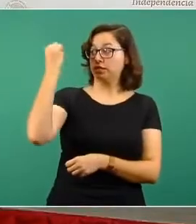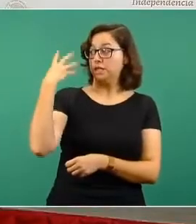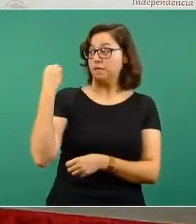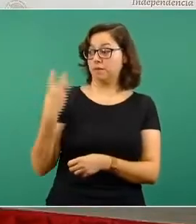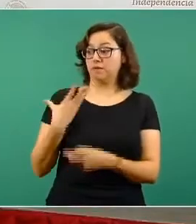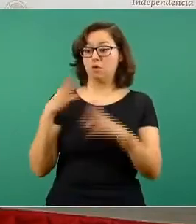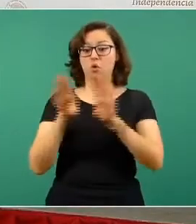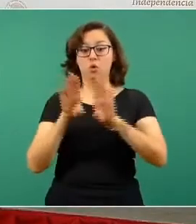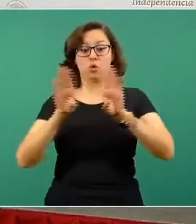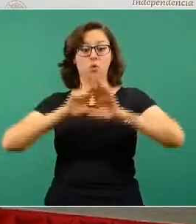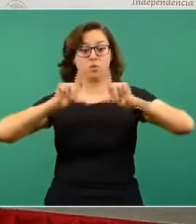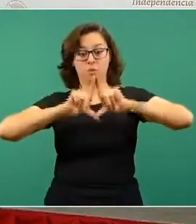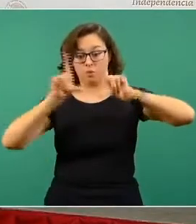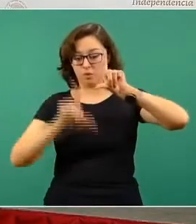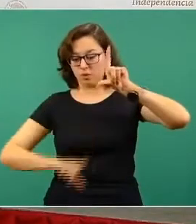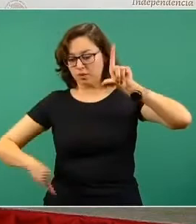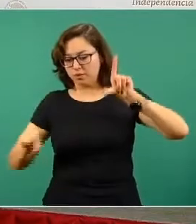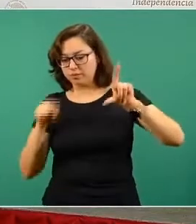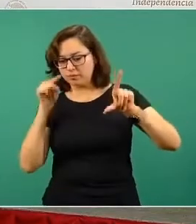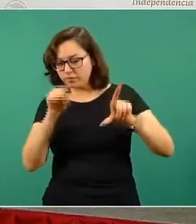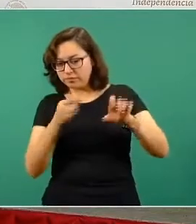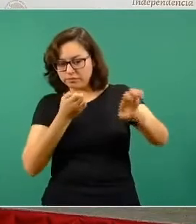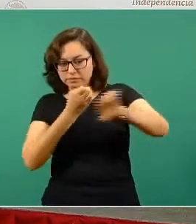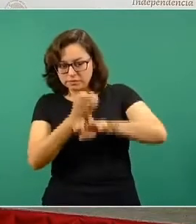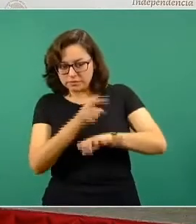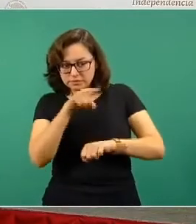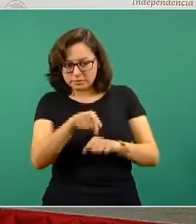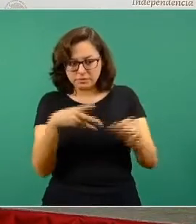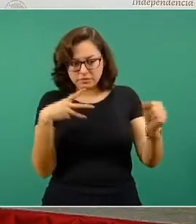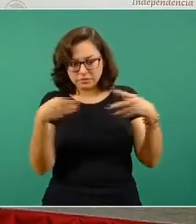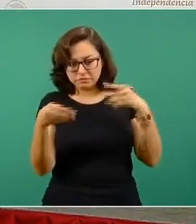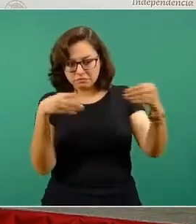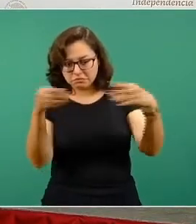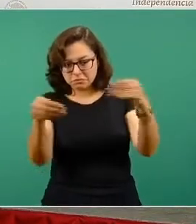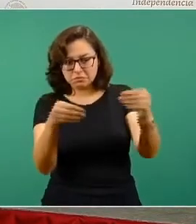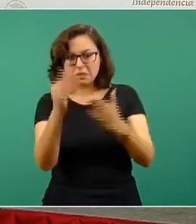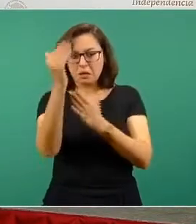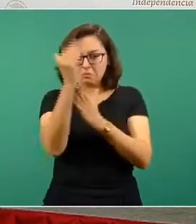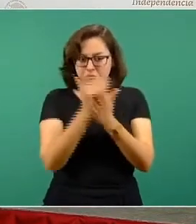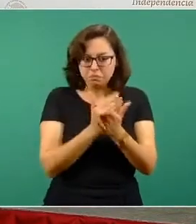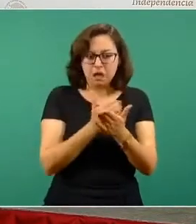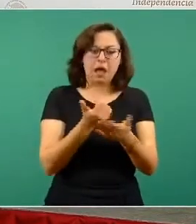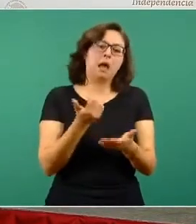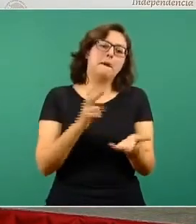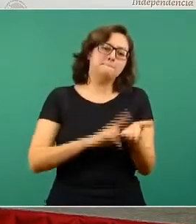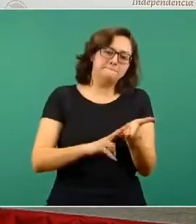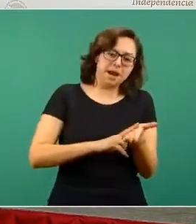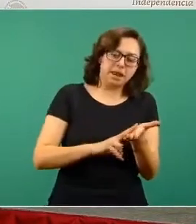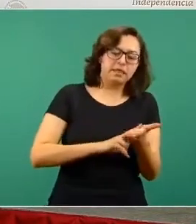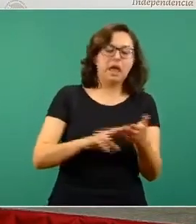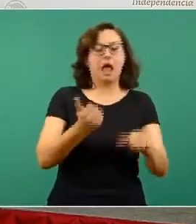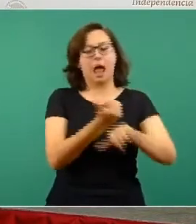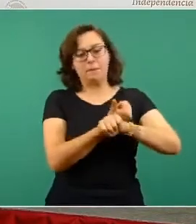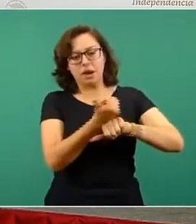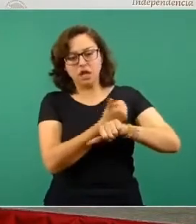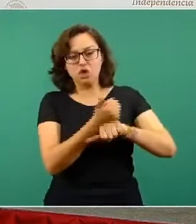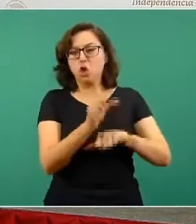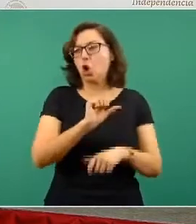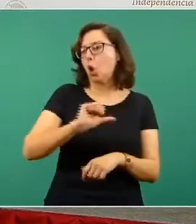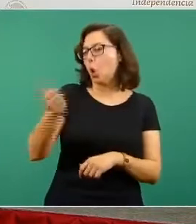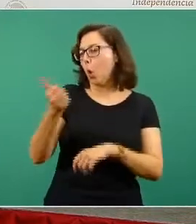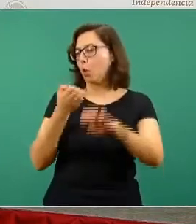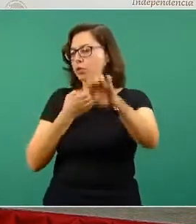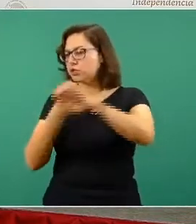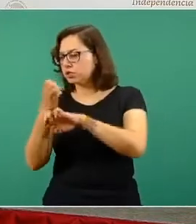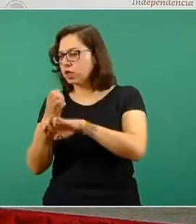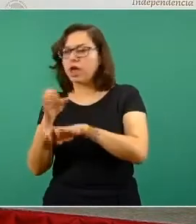que una entidad está con un nivel de riesgo obviamente bajo en verde o en amarillo, que otra entidad pudiera estar en